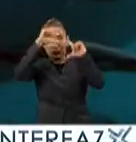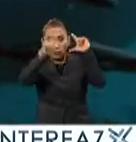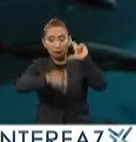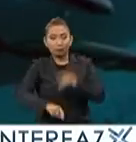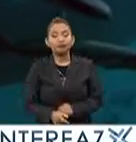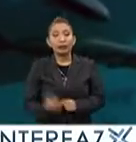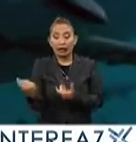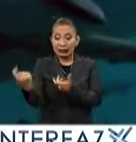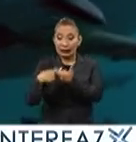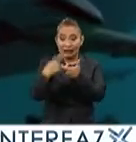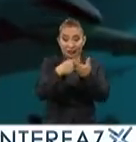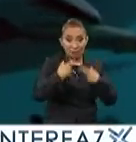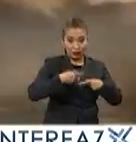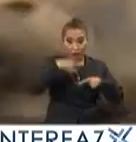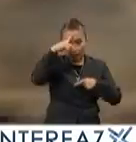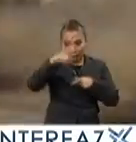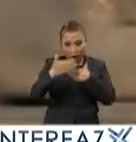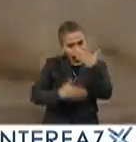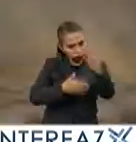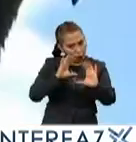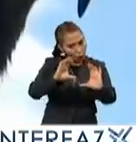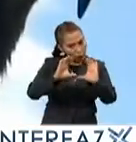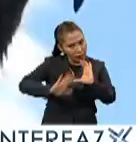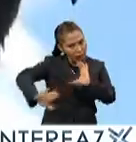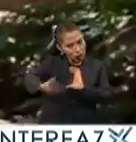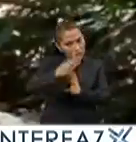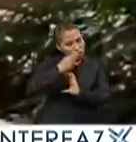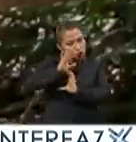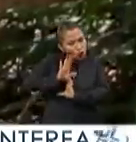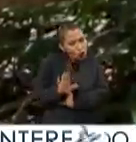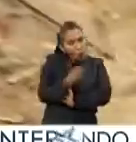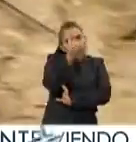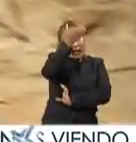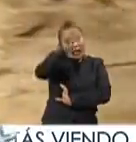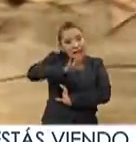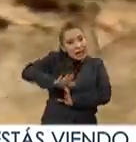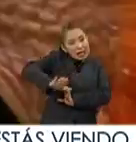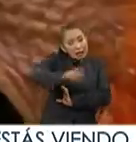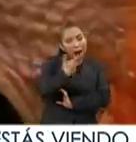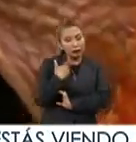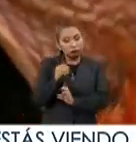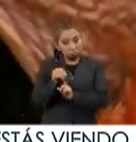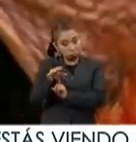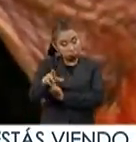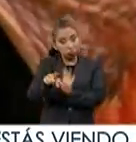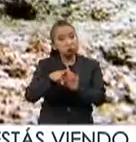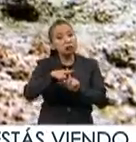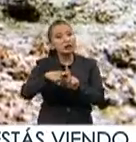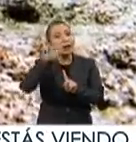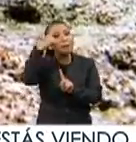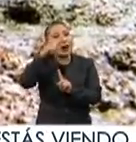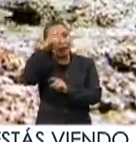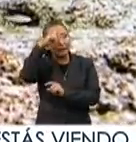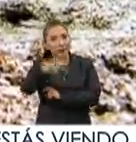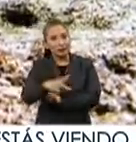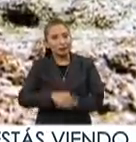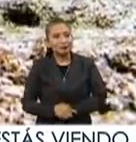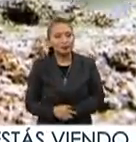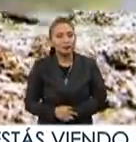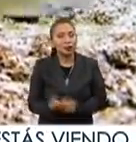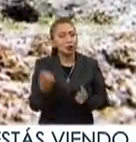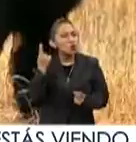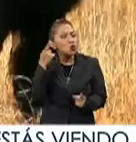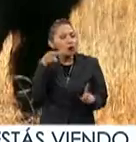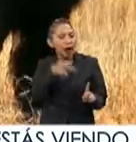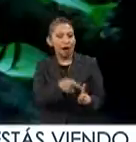¿no? Incluir a los mexicanos en el proceso de cuidado y reserva del medio ambiente ha influido de manera positiva para el país. Y